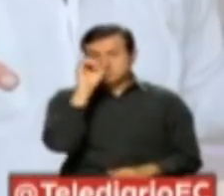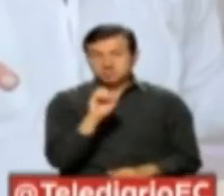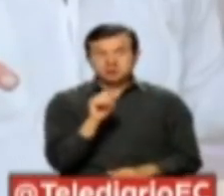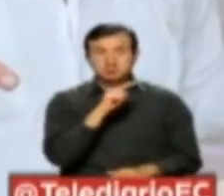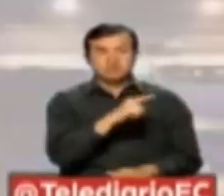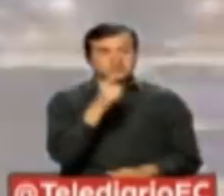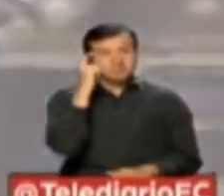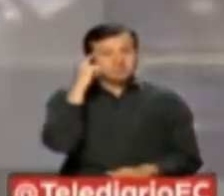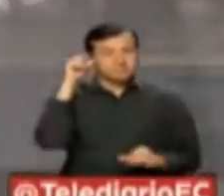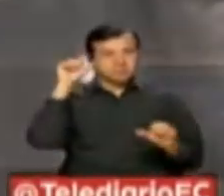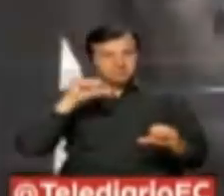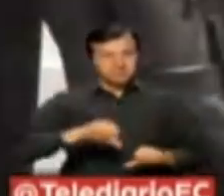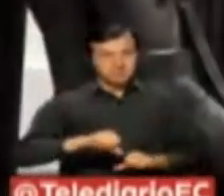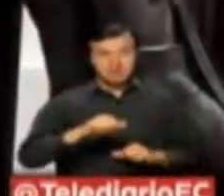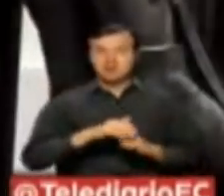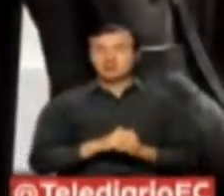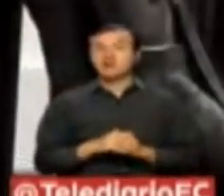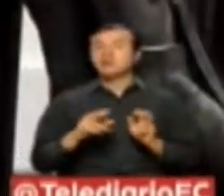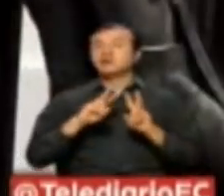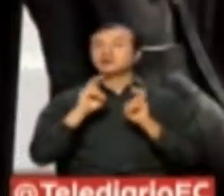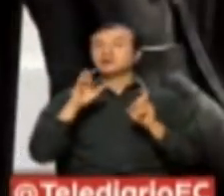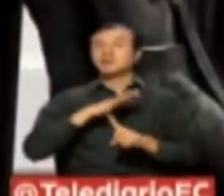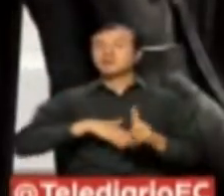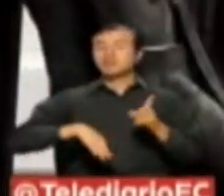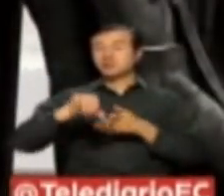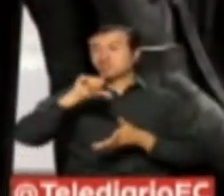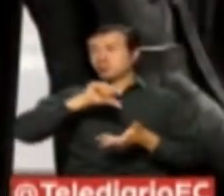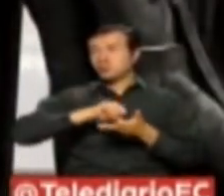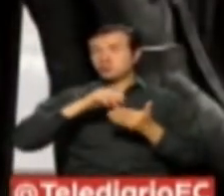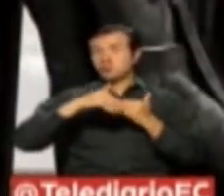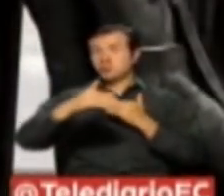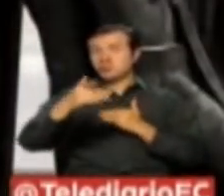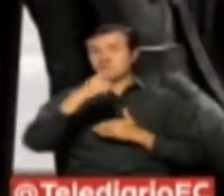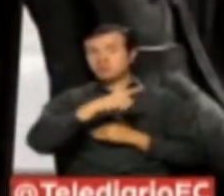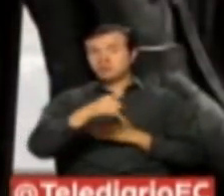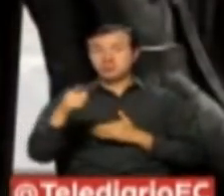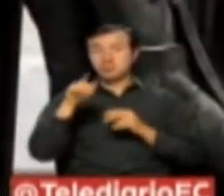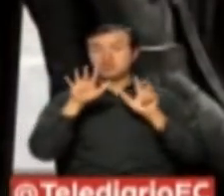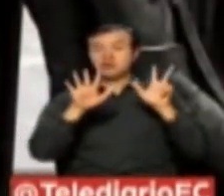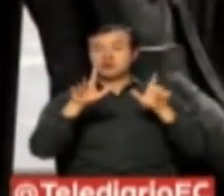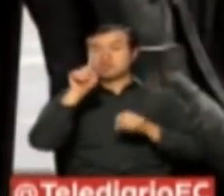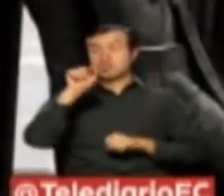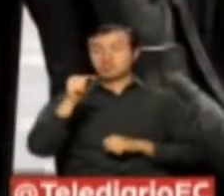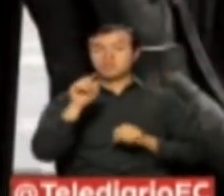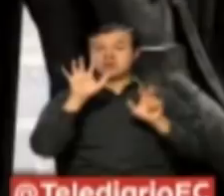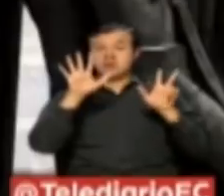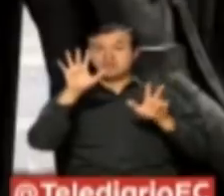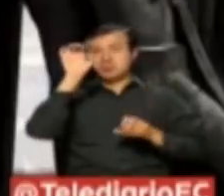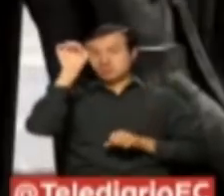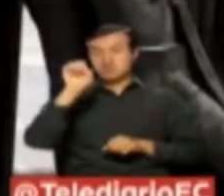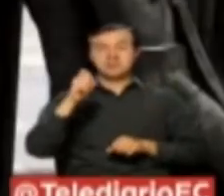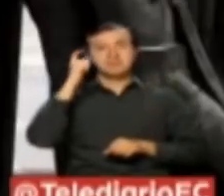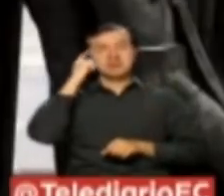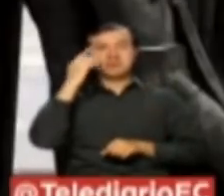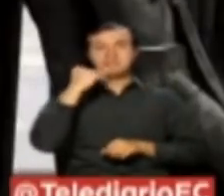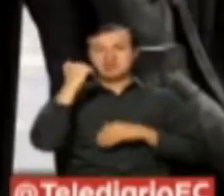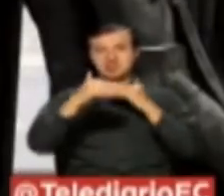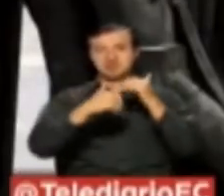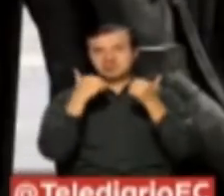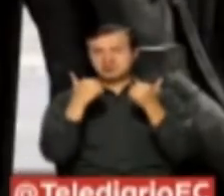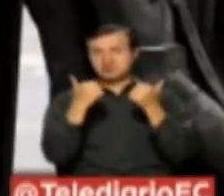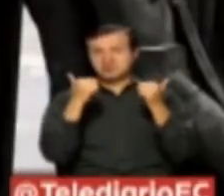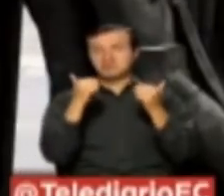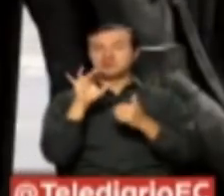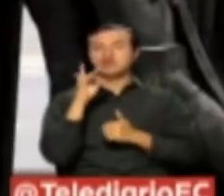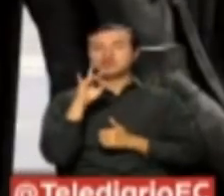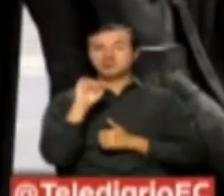cataloga como mala en cuanto a la situación de la ciudad en los próximos meses 181 8% cree que será mejor mientras